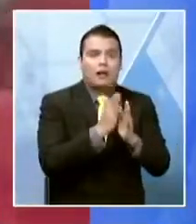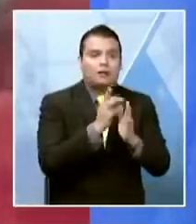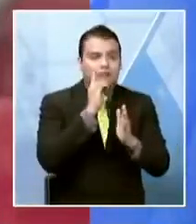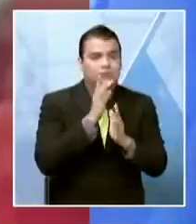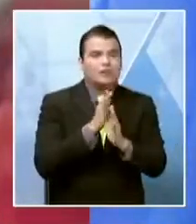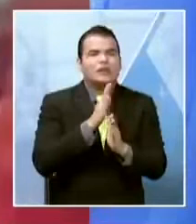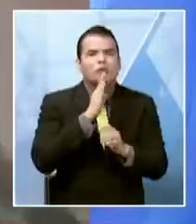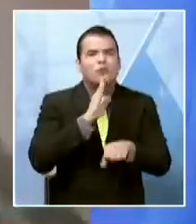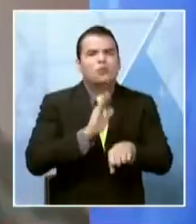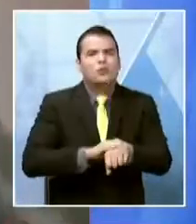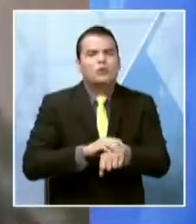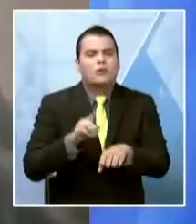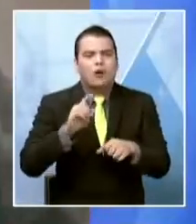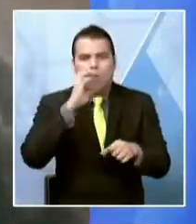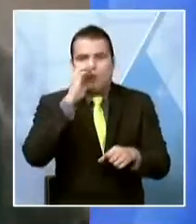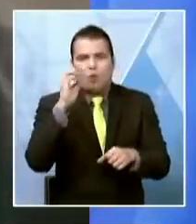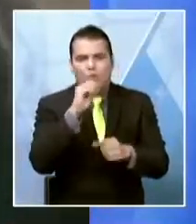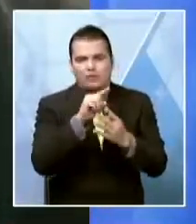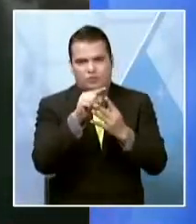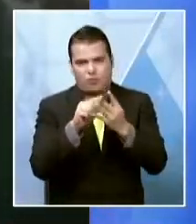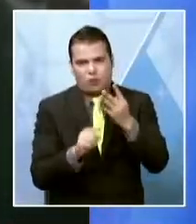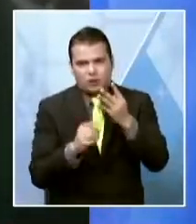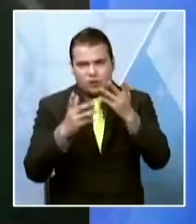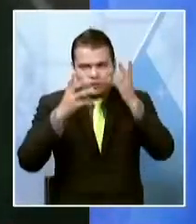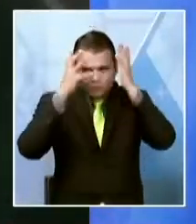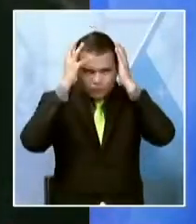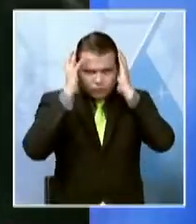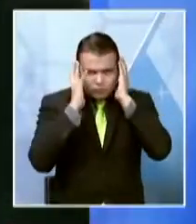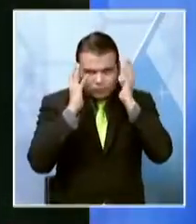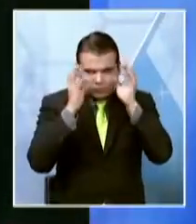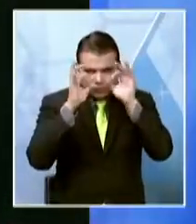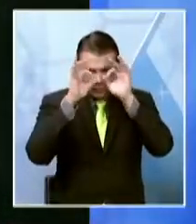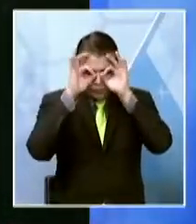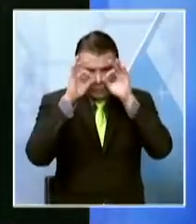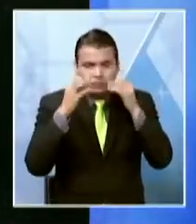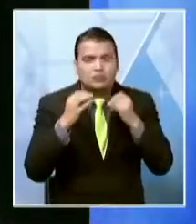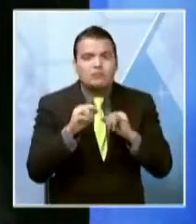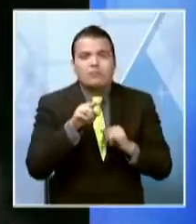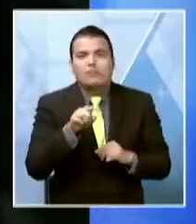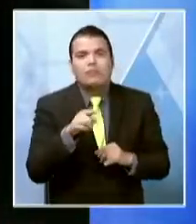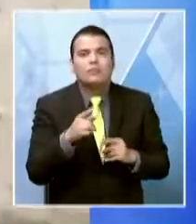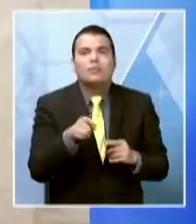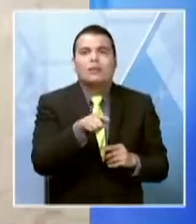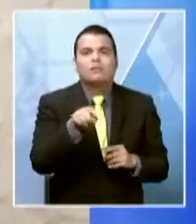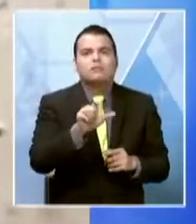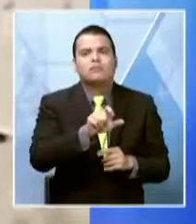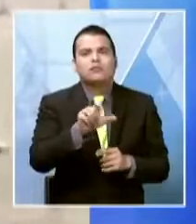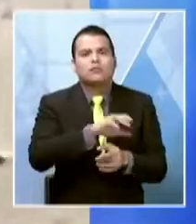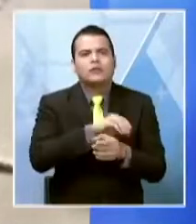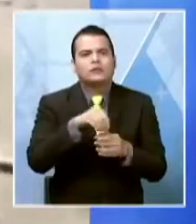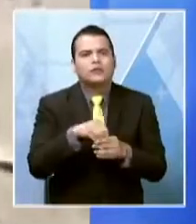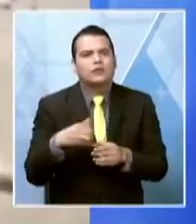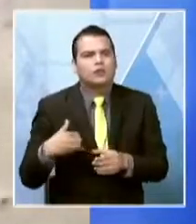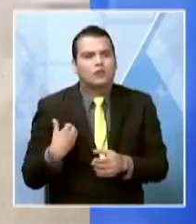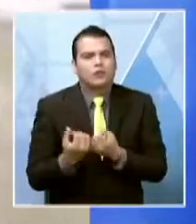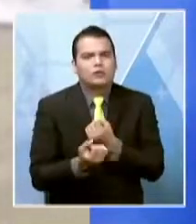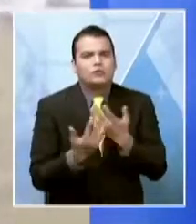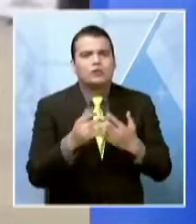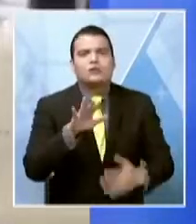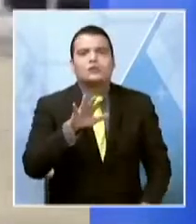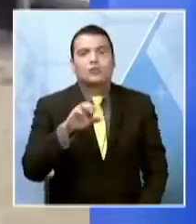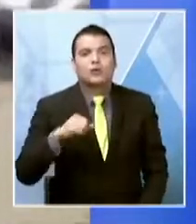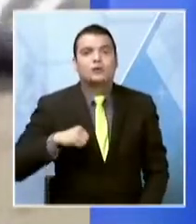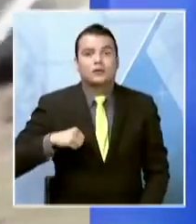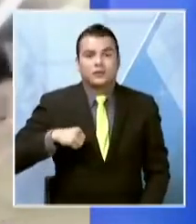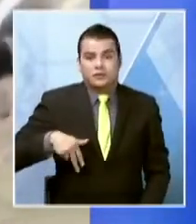encapuchados que llegaron a la finca donde departían por lo menos unos 50 jóvenes. Se conoció además que los asesinos portaban fusiles